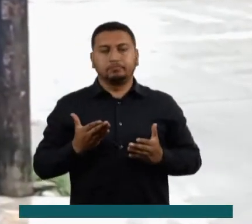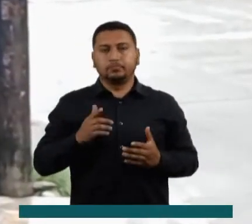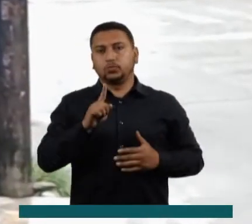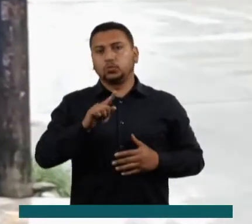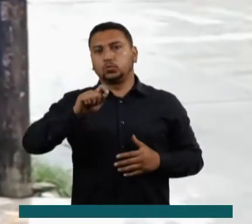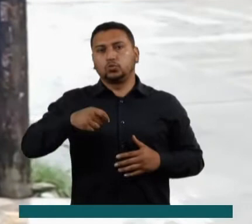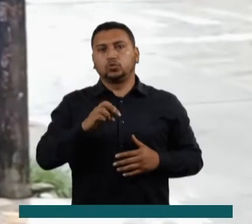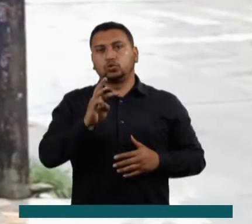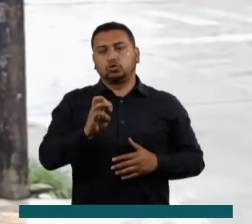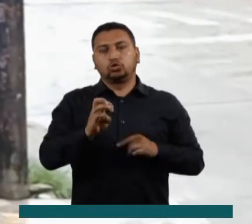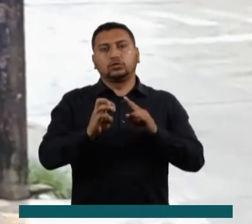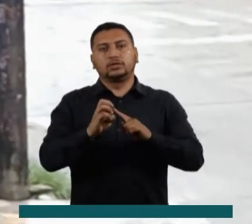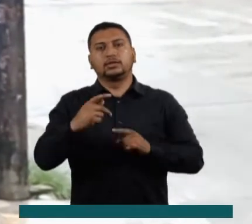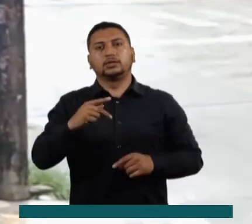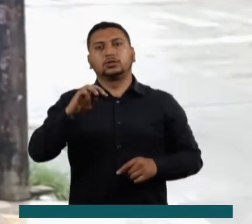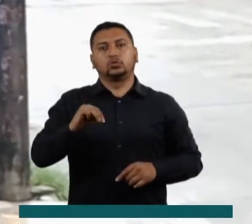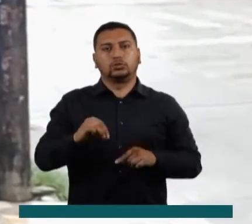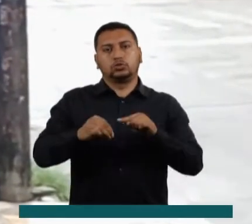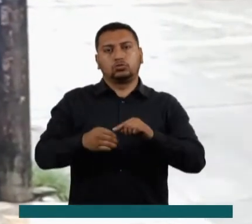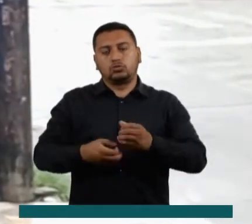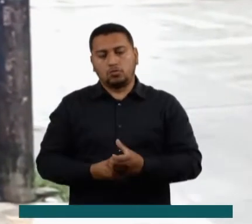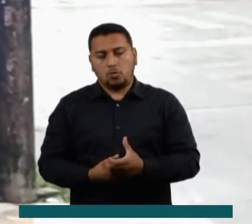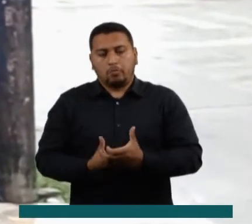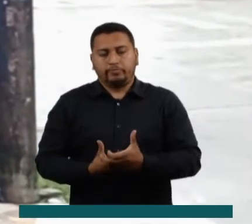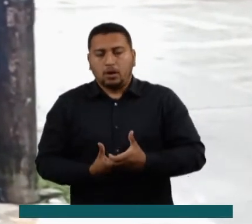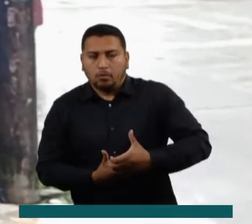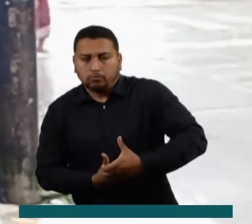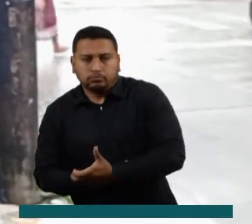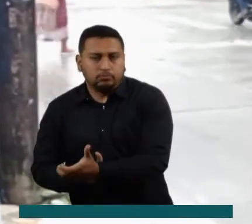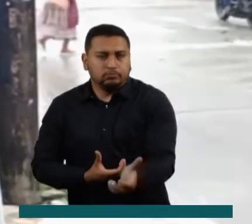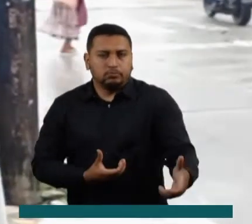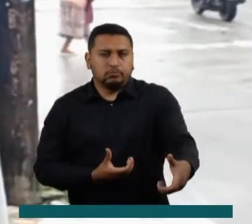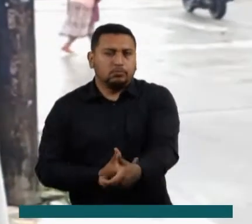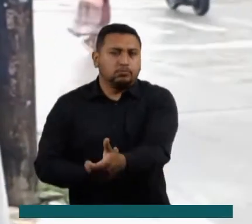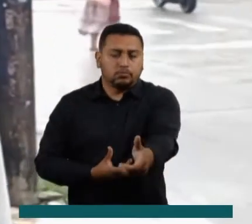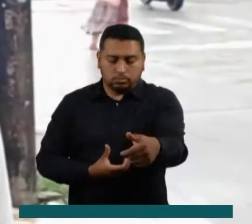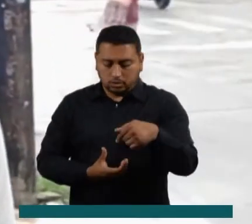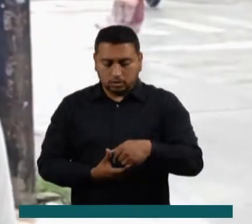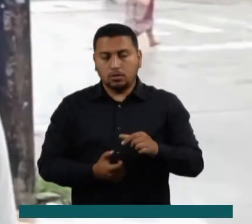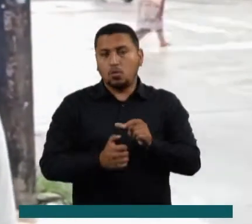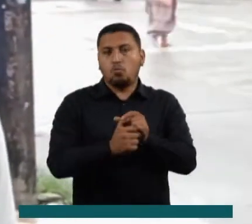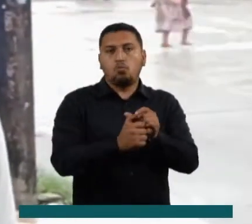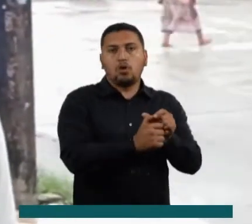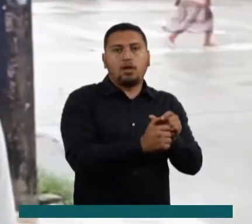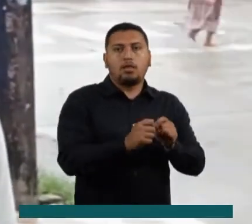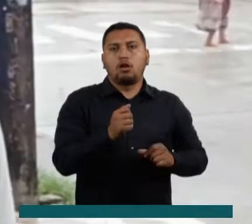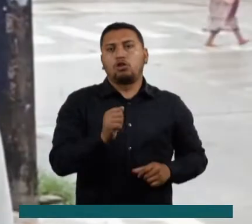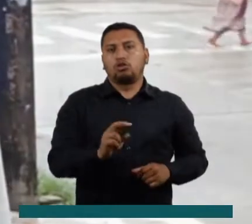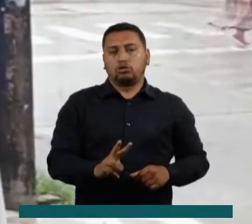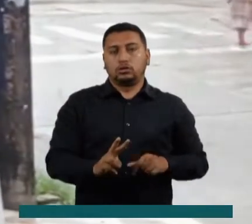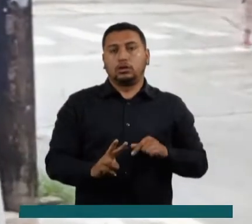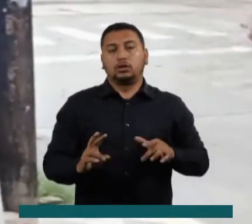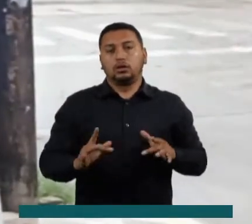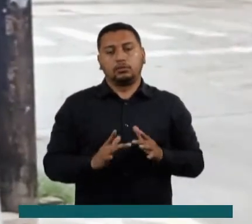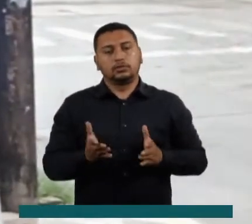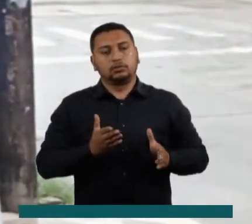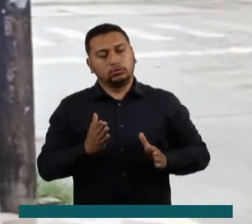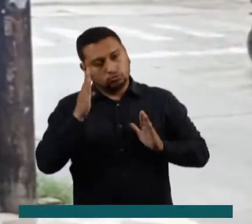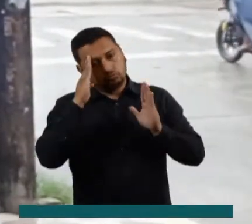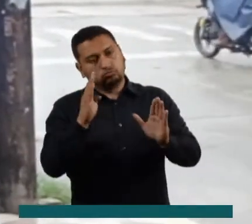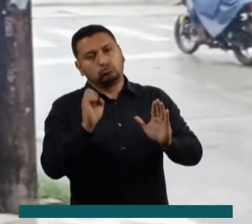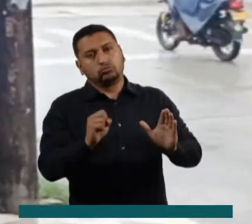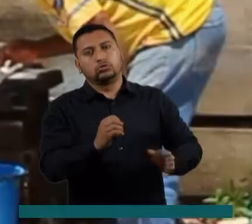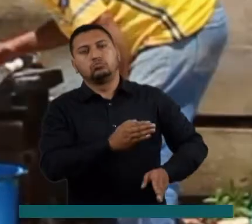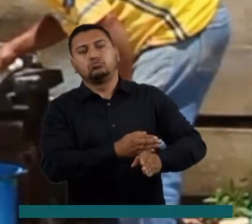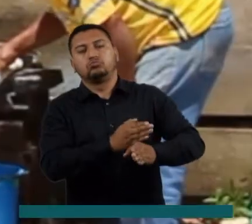de 1.8 kilómetros de tubería en 12 pulgadas que nos permitirán lograr mejorar la prestación de servicio y su